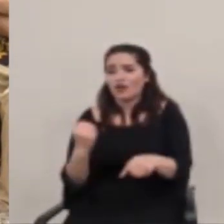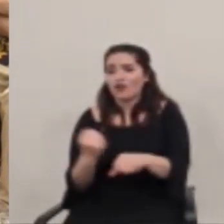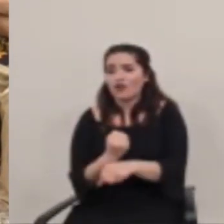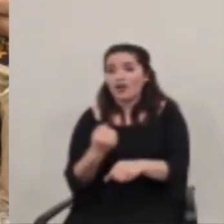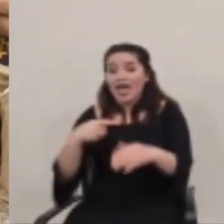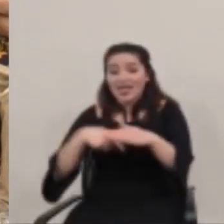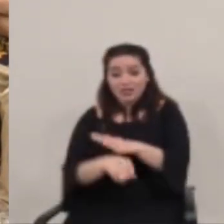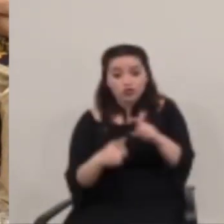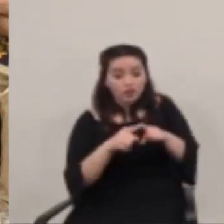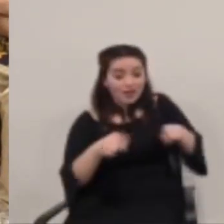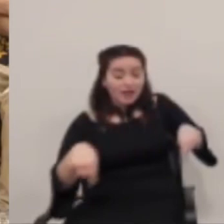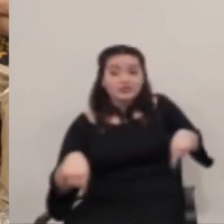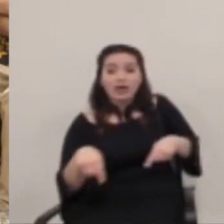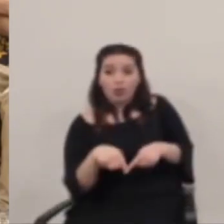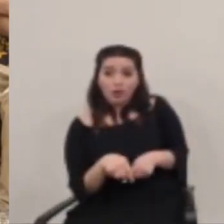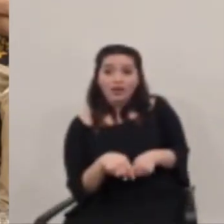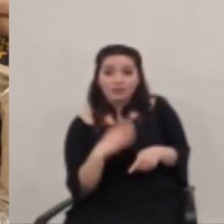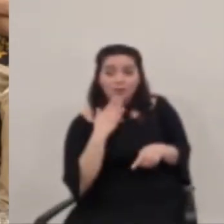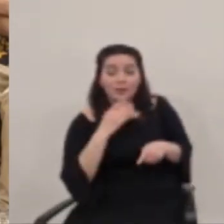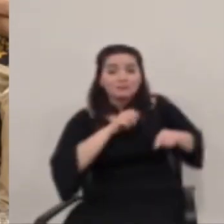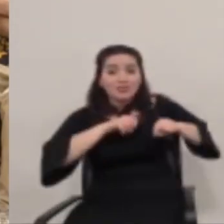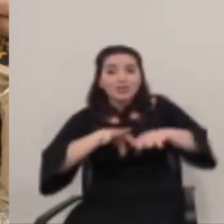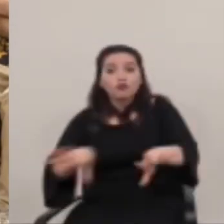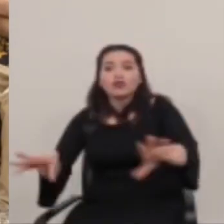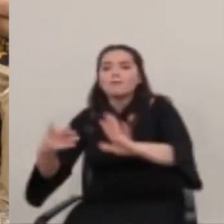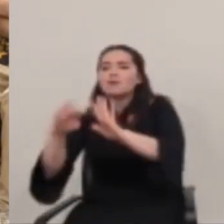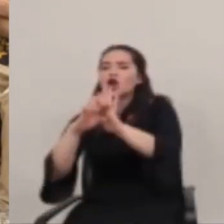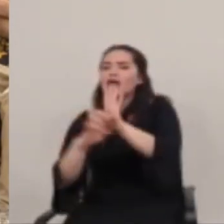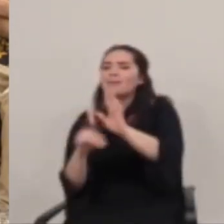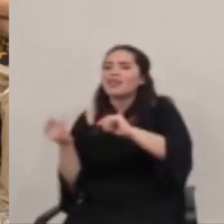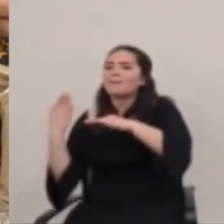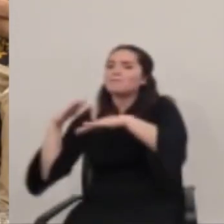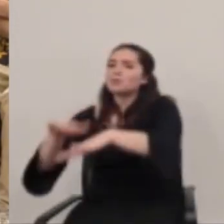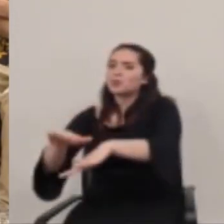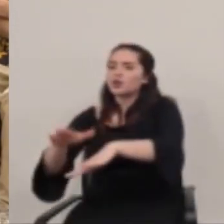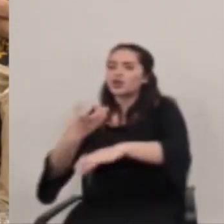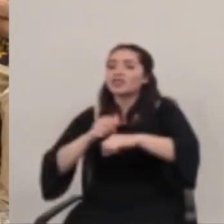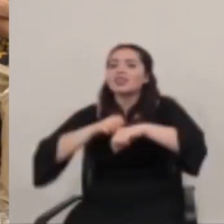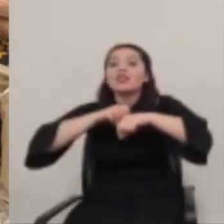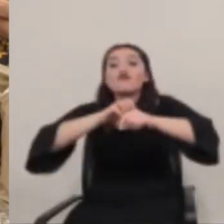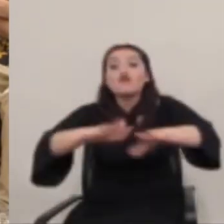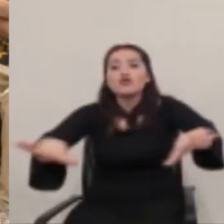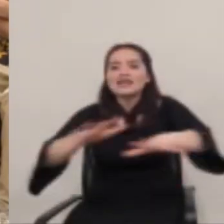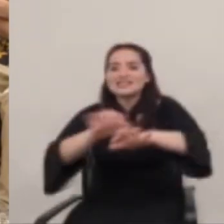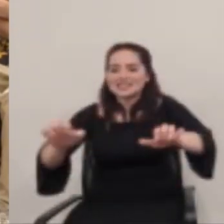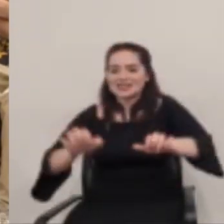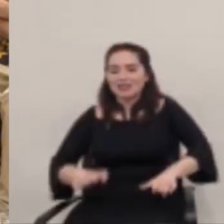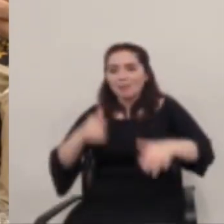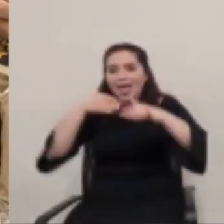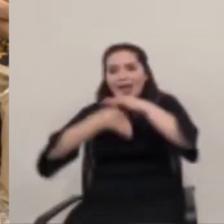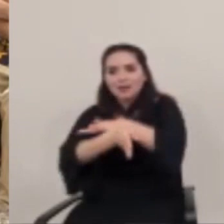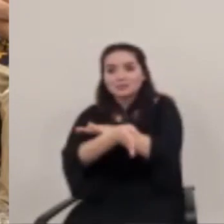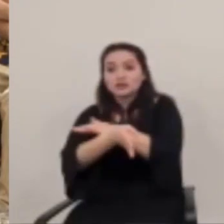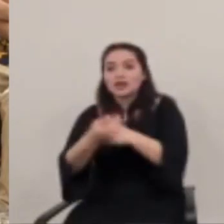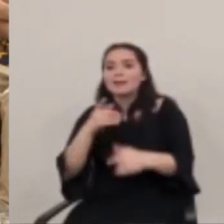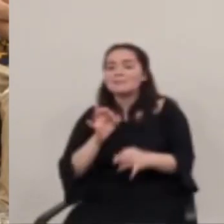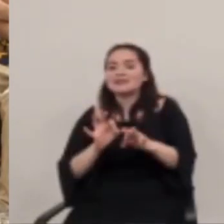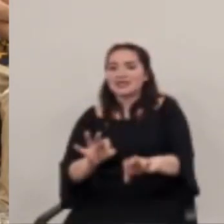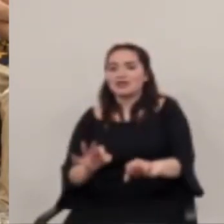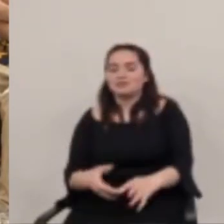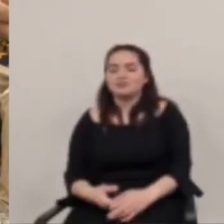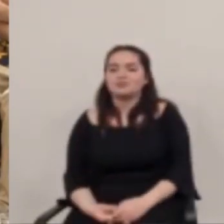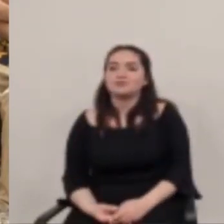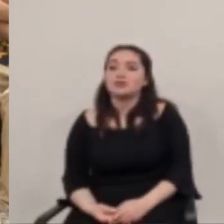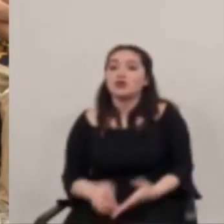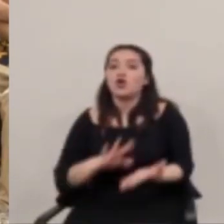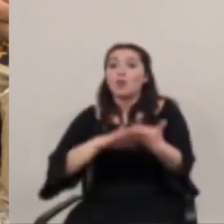de sus aulas y difundir el programa de apoyo, difundir el sistema de admisión especial, de manera que la comunidad en su conjunto